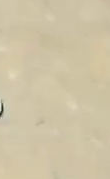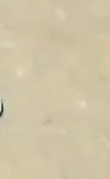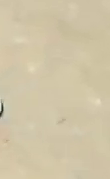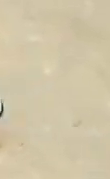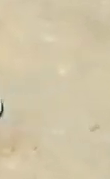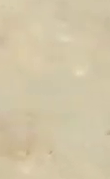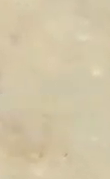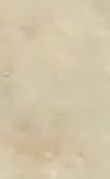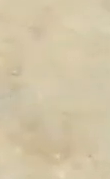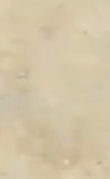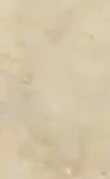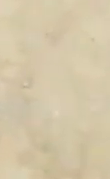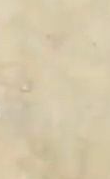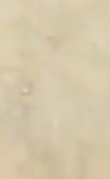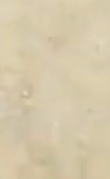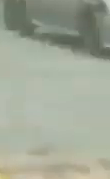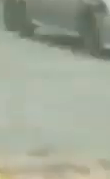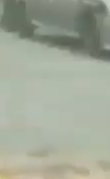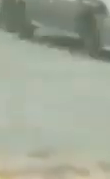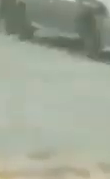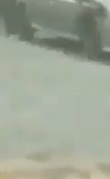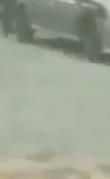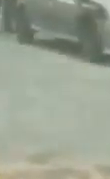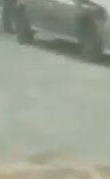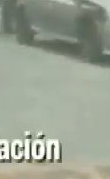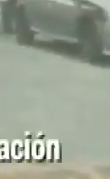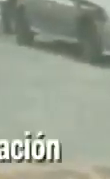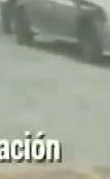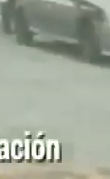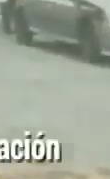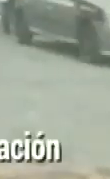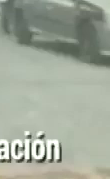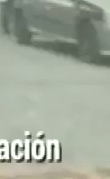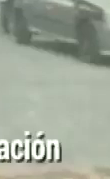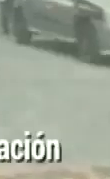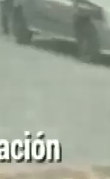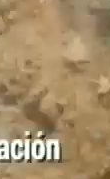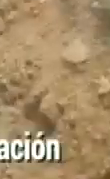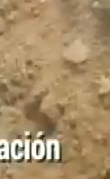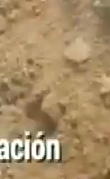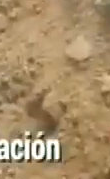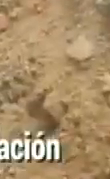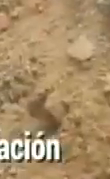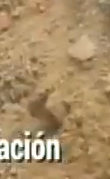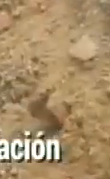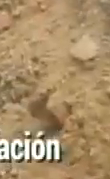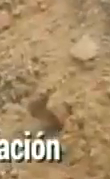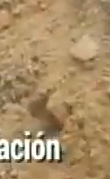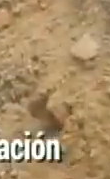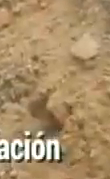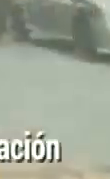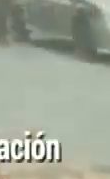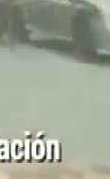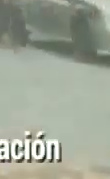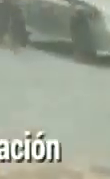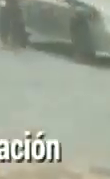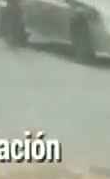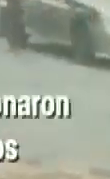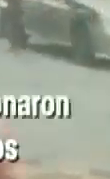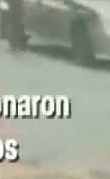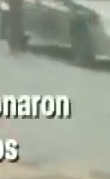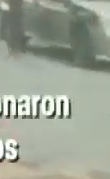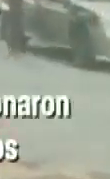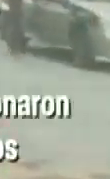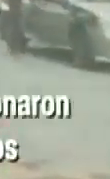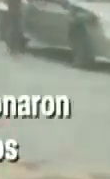cuadrilla y nos acomodó. Agradecida con el presidente Nicolás Maduro. Muchas gracias, presidente. Y los invito a todos a usar esta